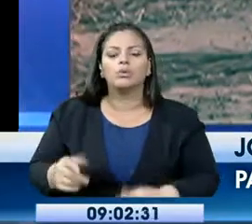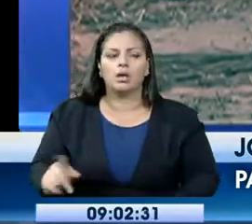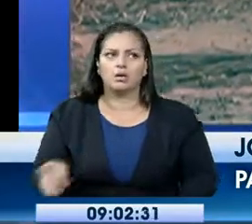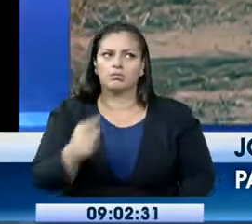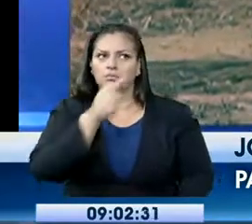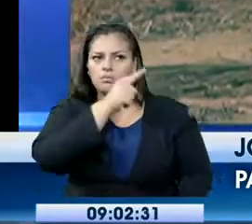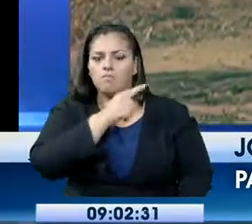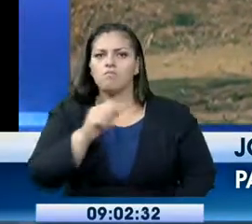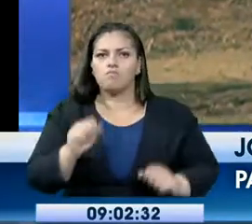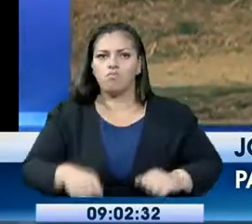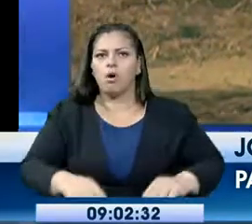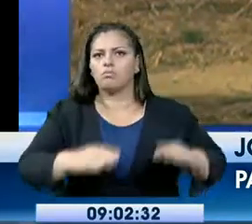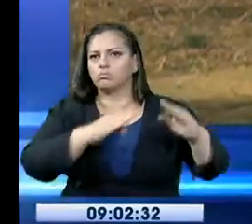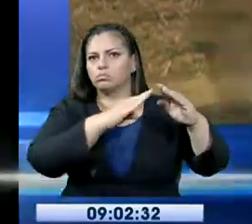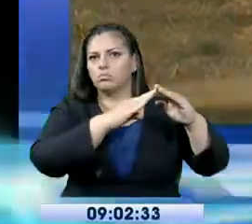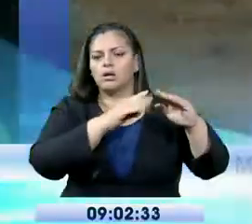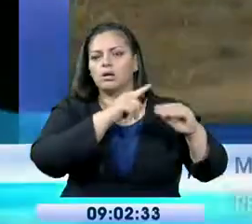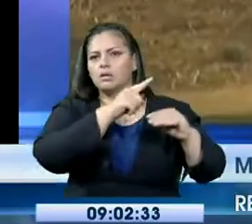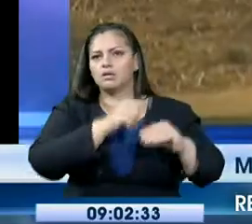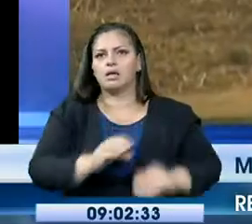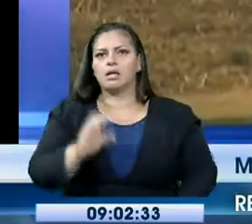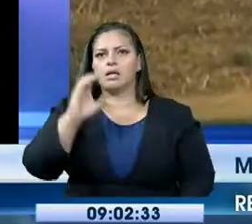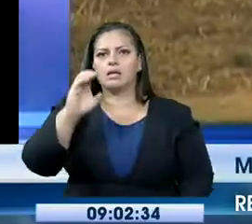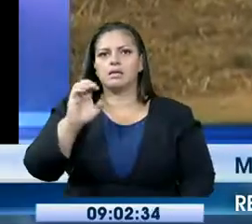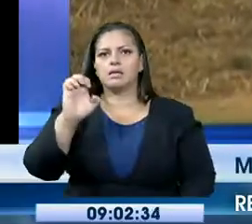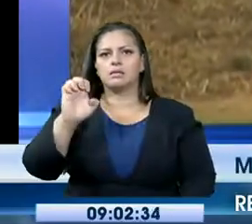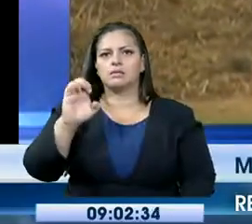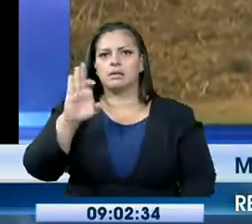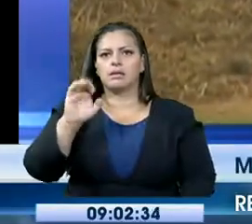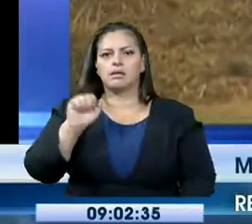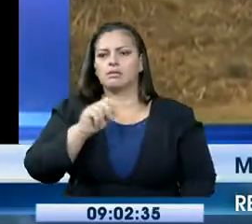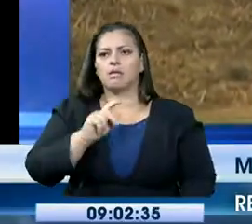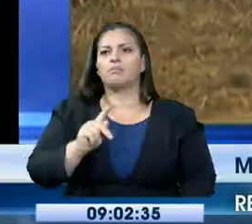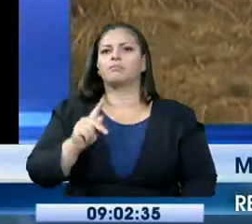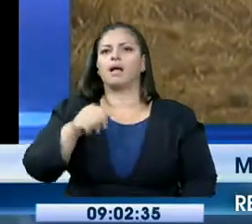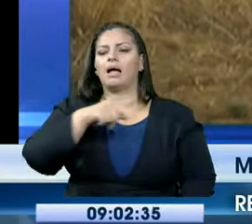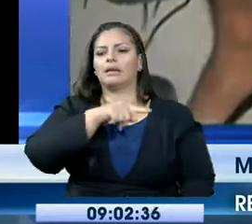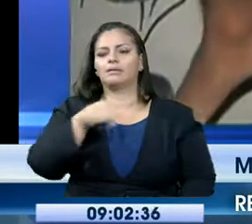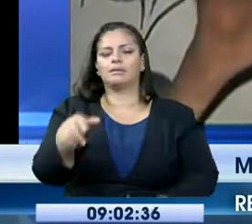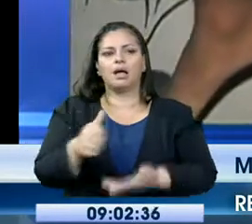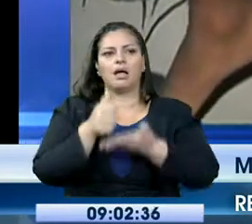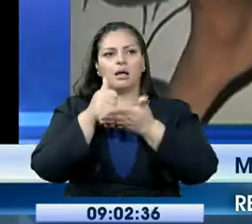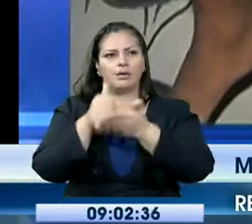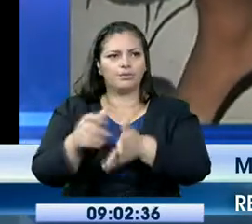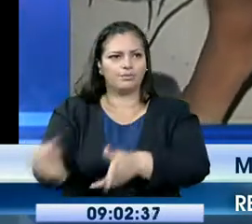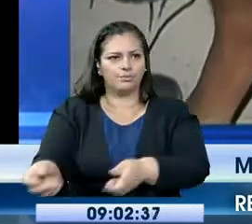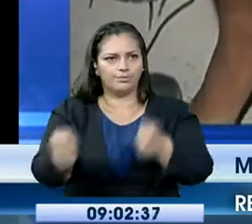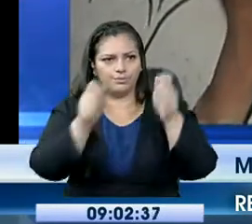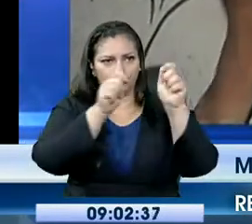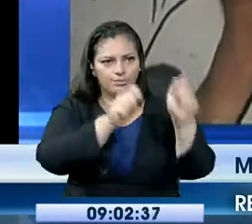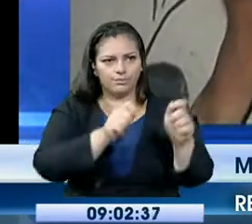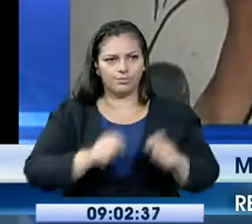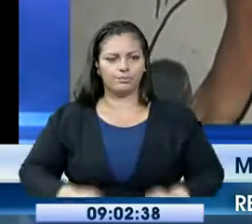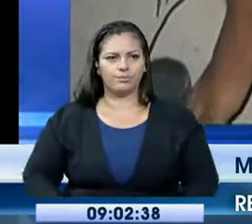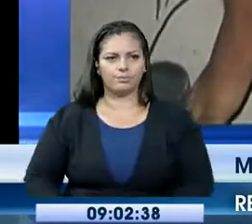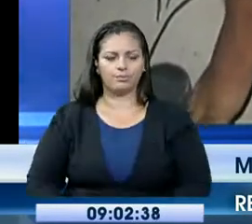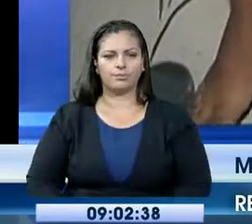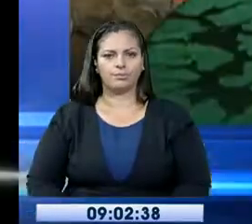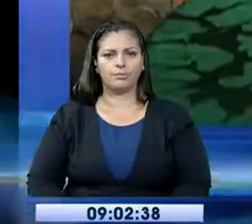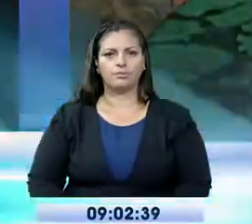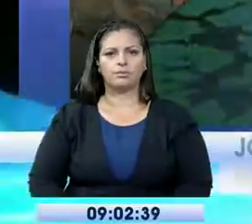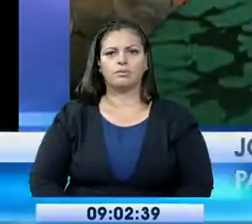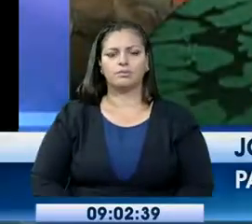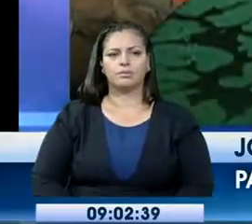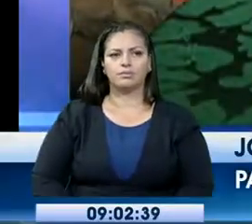ha tenido historial de tratamientos fallidos, descontinúa la droga, pero tiene recaídas constantes,